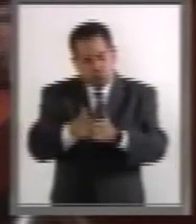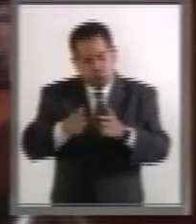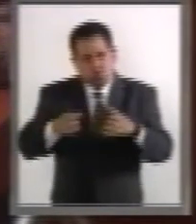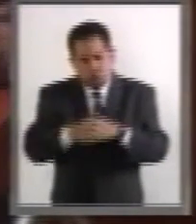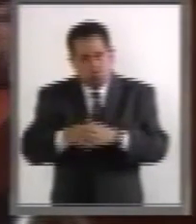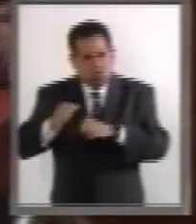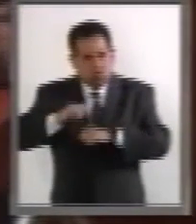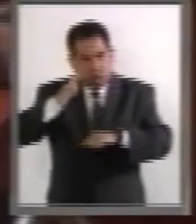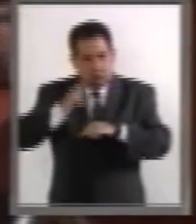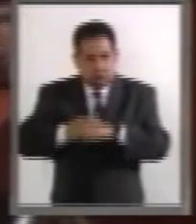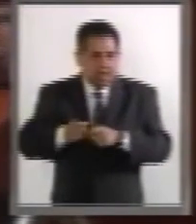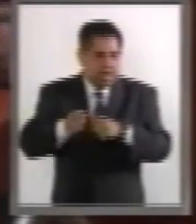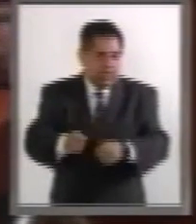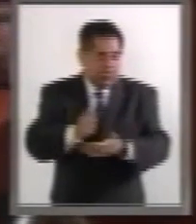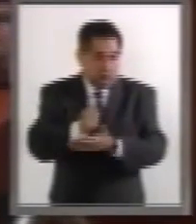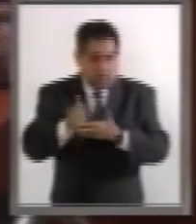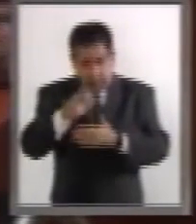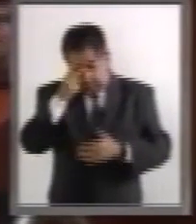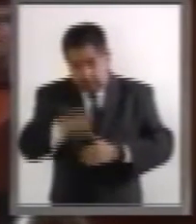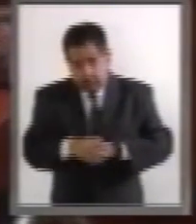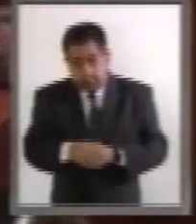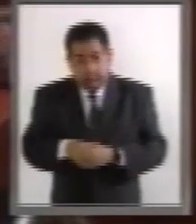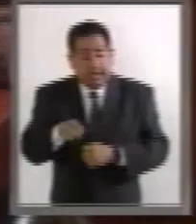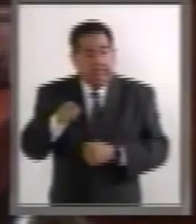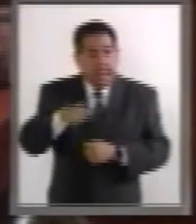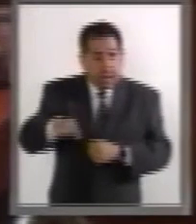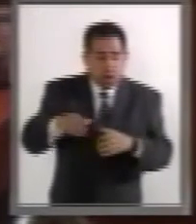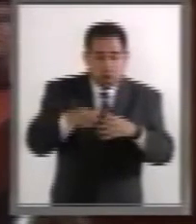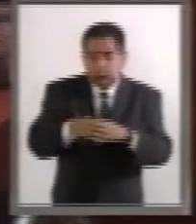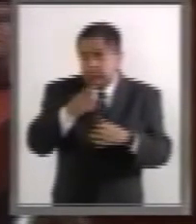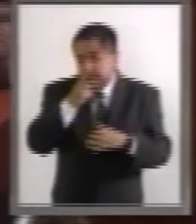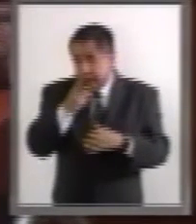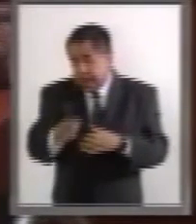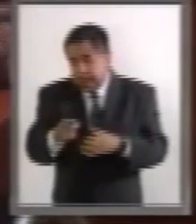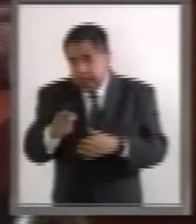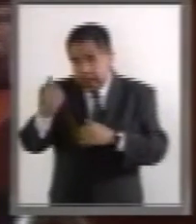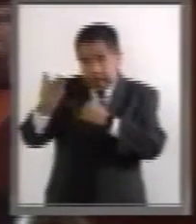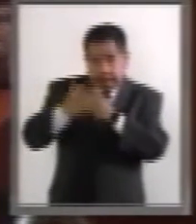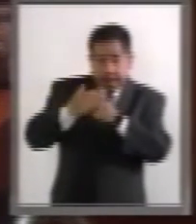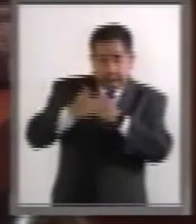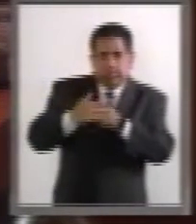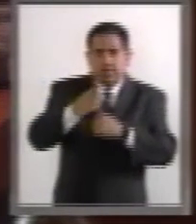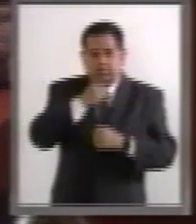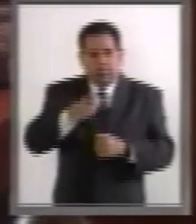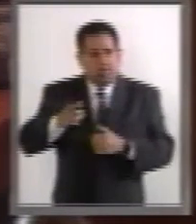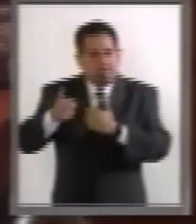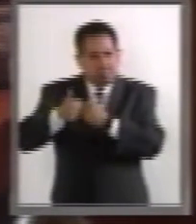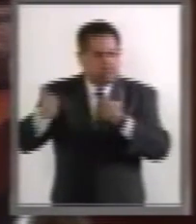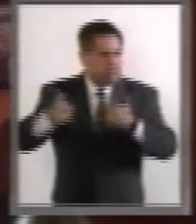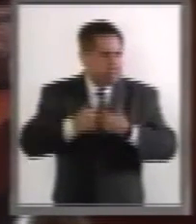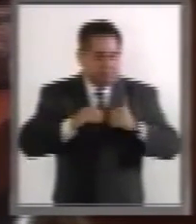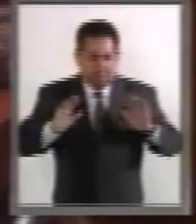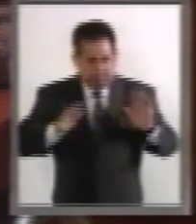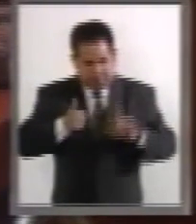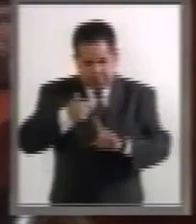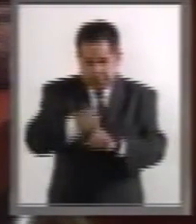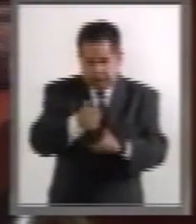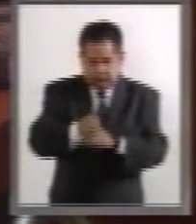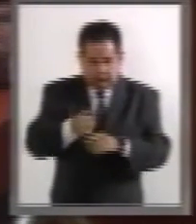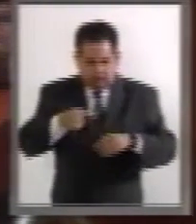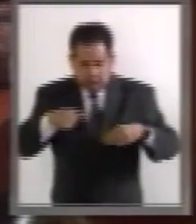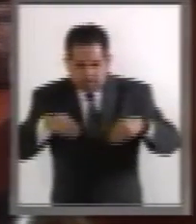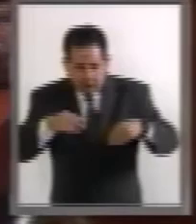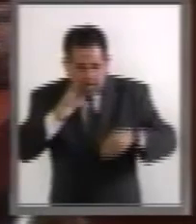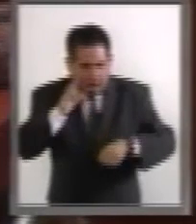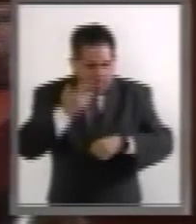y la Ciudad de México. Dicha entidad, nos refieren, debe contar con autonomía administrativa y